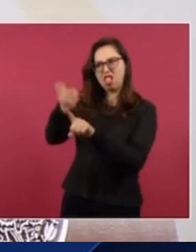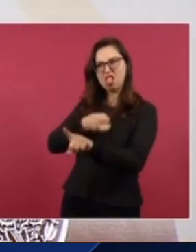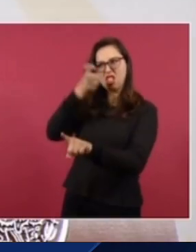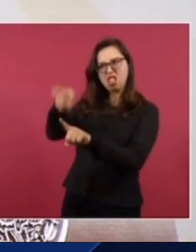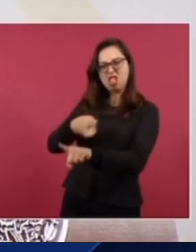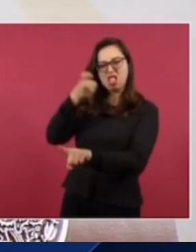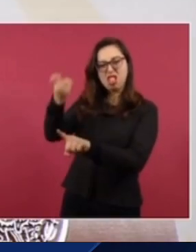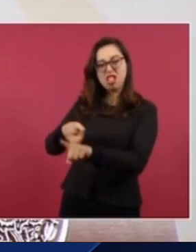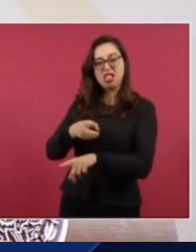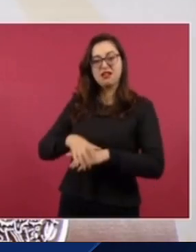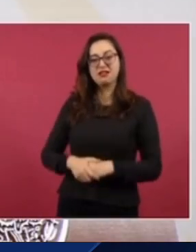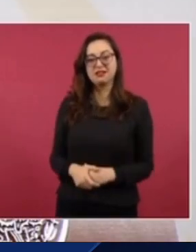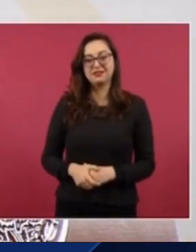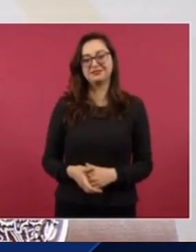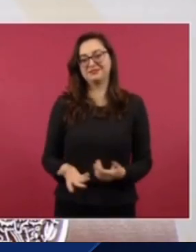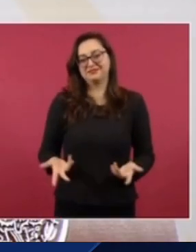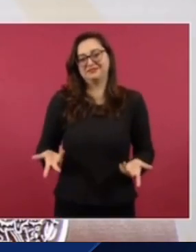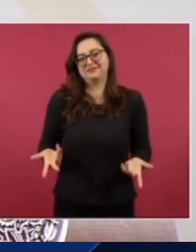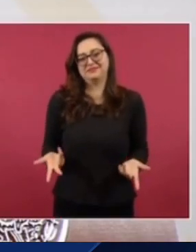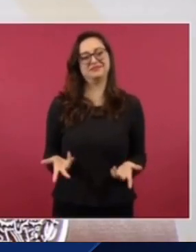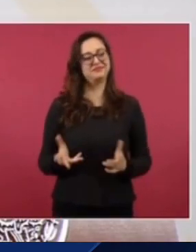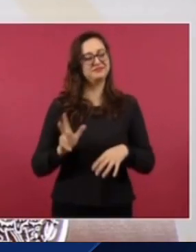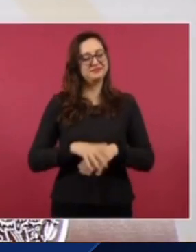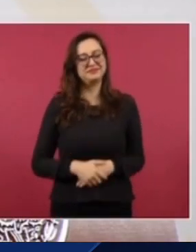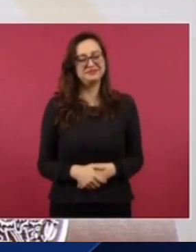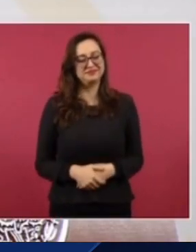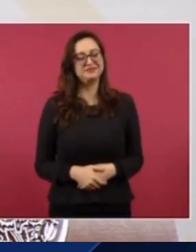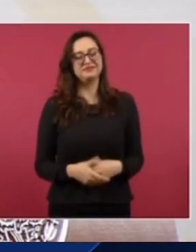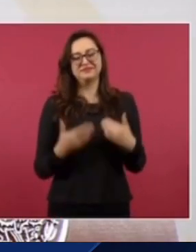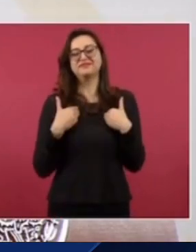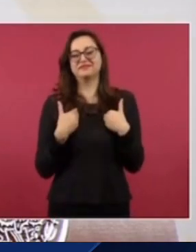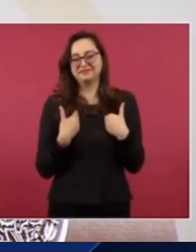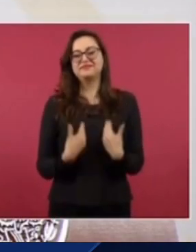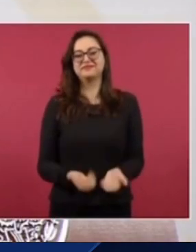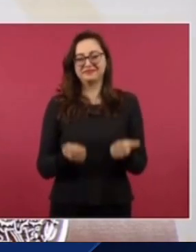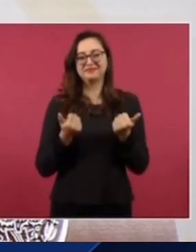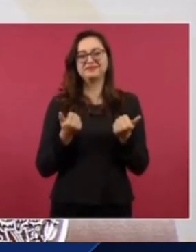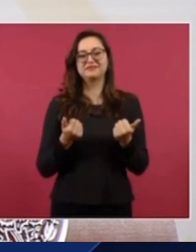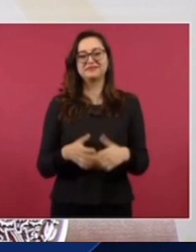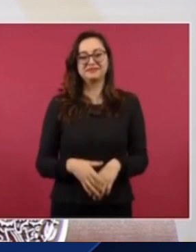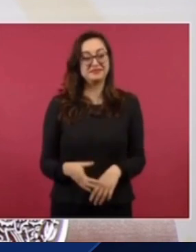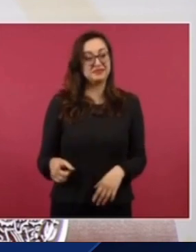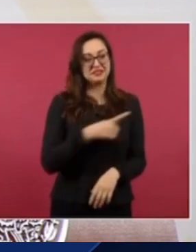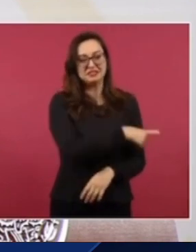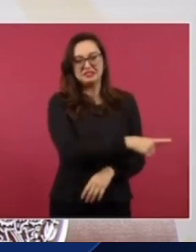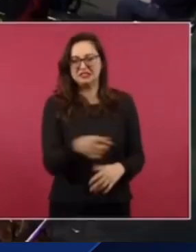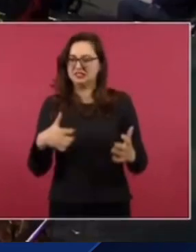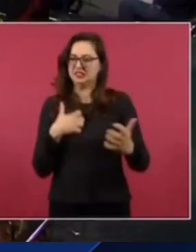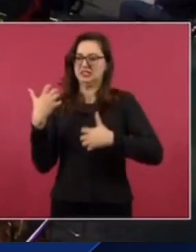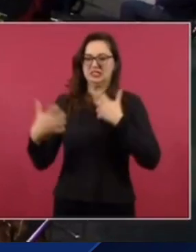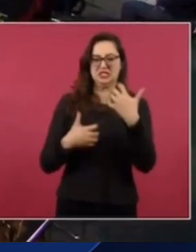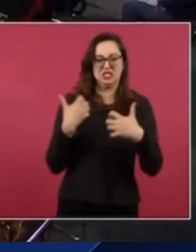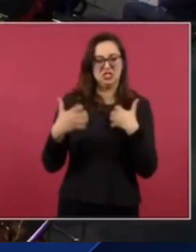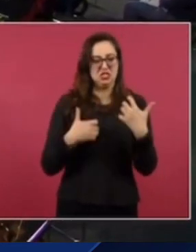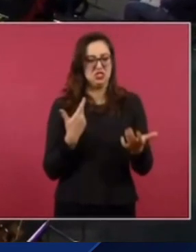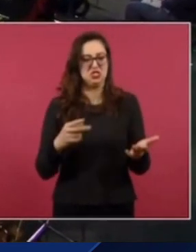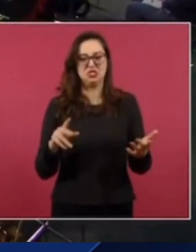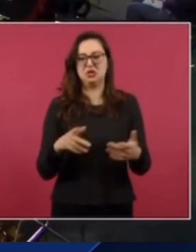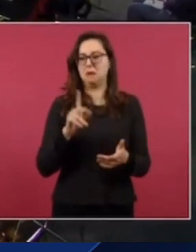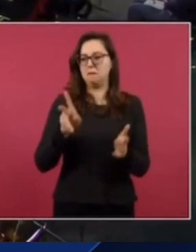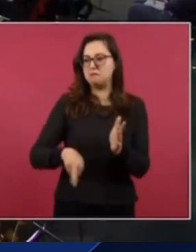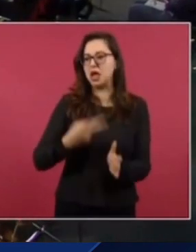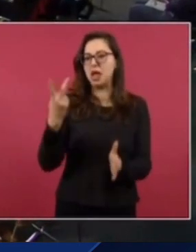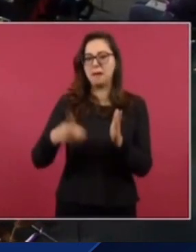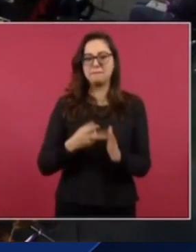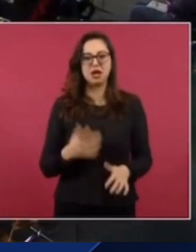al hostigamiento por parte del discurso discurso presidencial Y usted qué le dijo nuestro presidente de la república este viejito